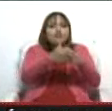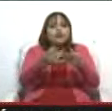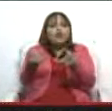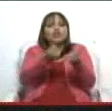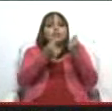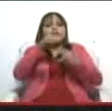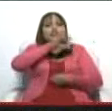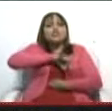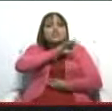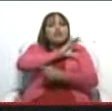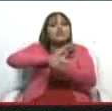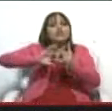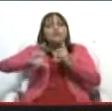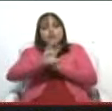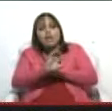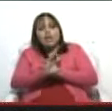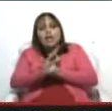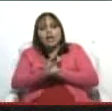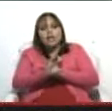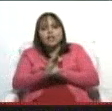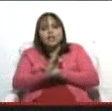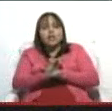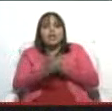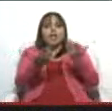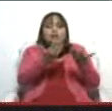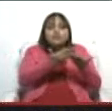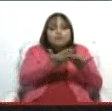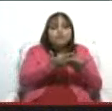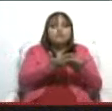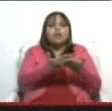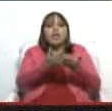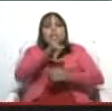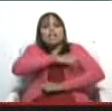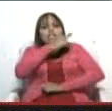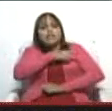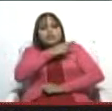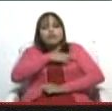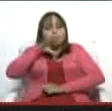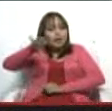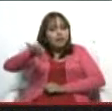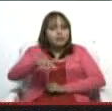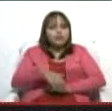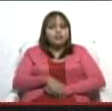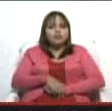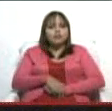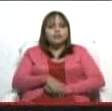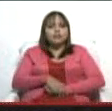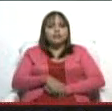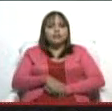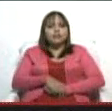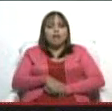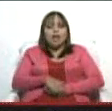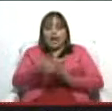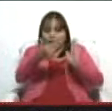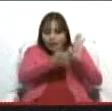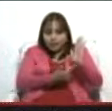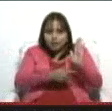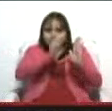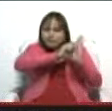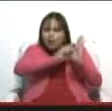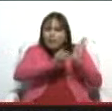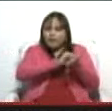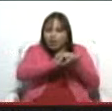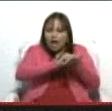económicos, sociales, culturales, académicos, religiosos del país para, al borrador que se les presentó, hacerle